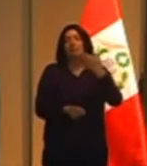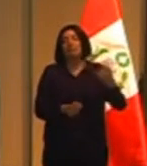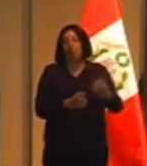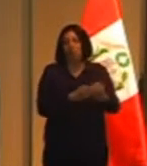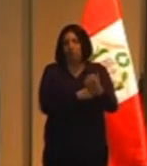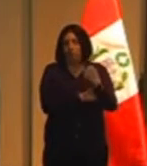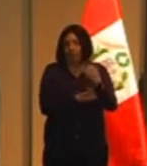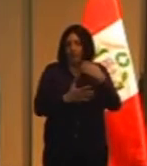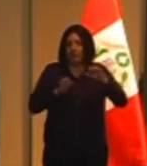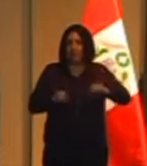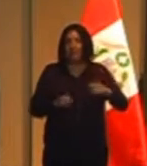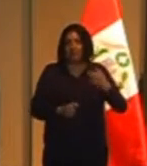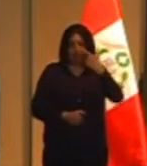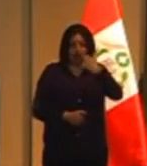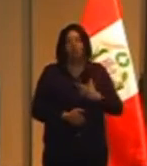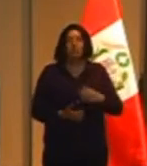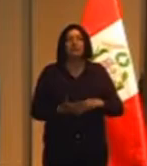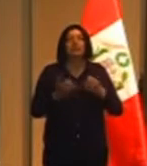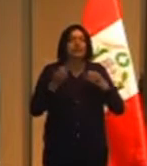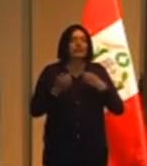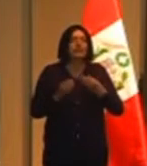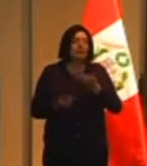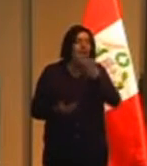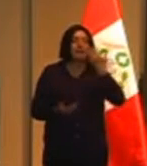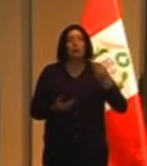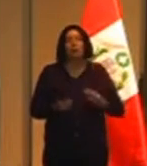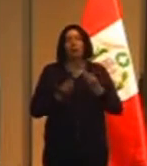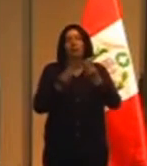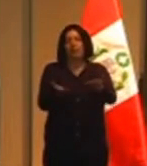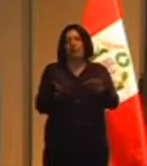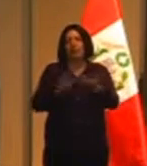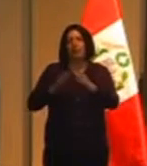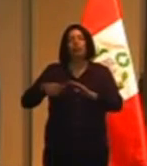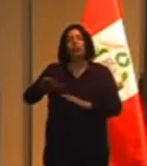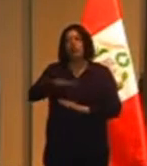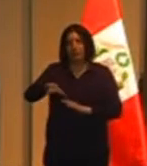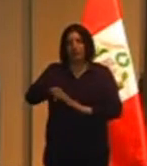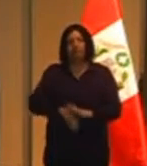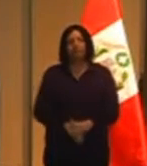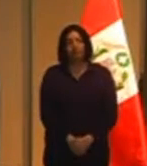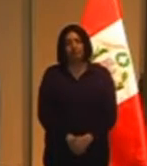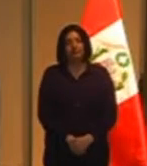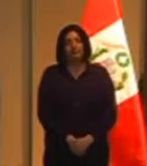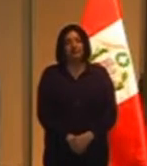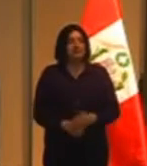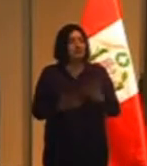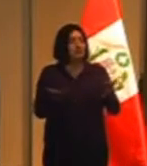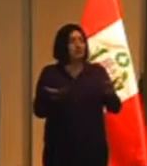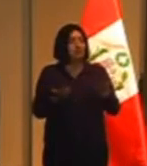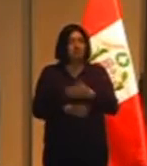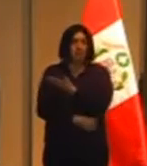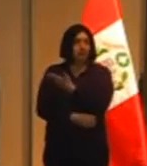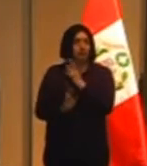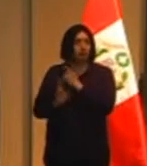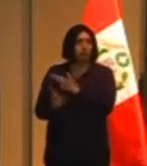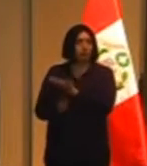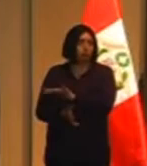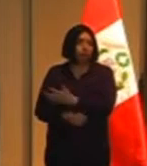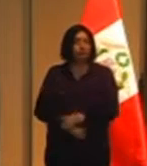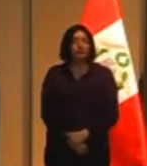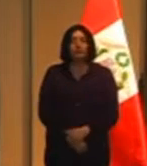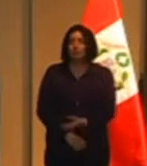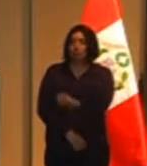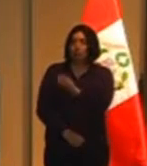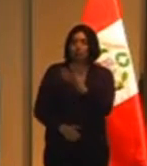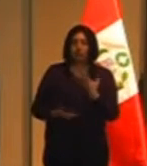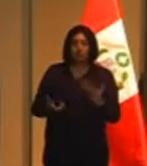fortaleza que uno pueda tener, dar lo mejor para su comunidad en este caso. Y ahí está el fruto. Y como decía